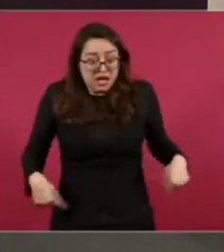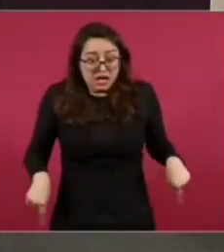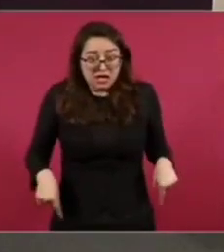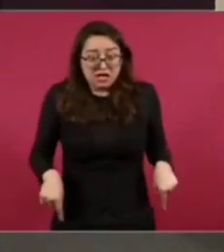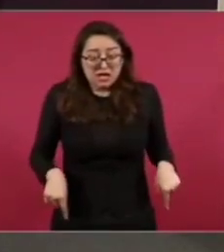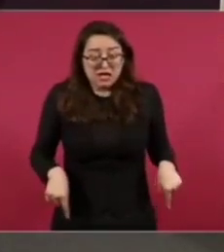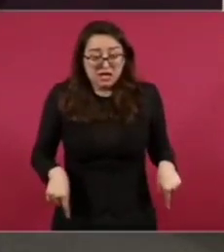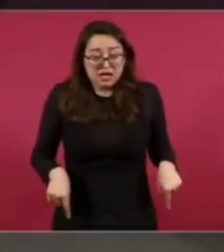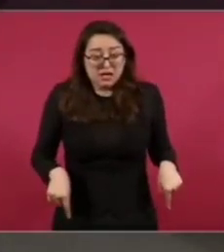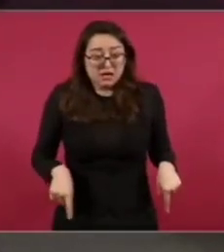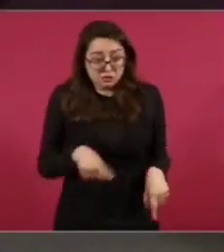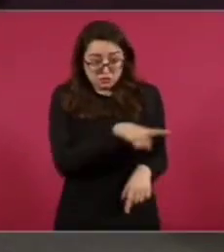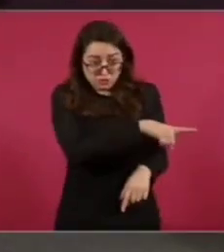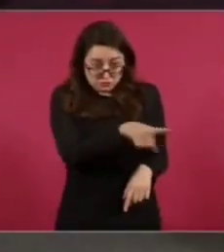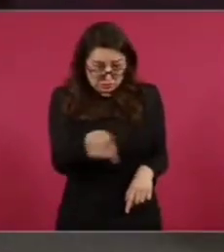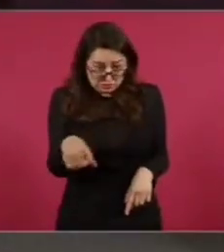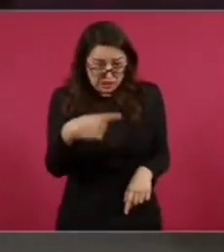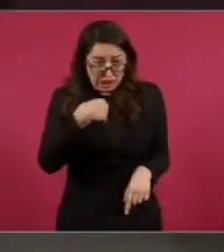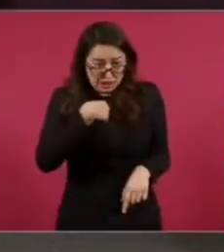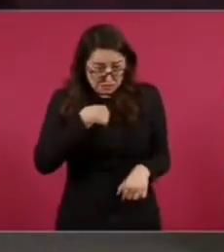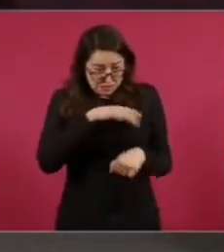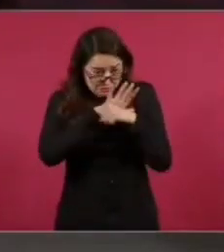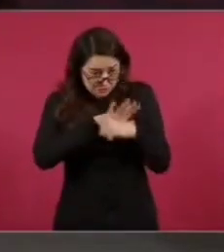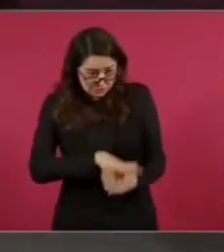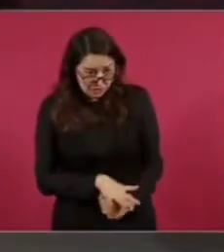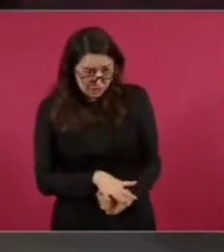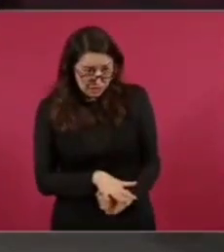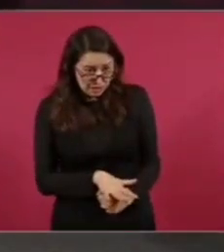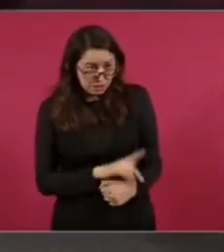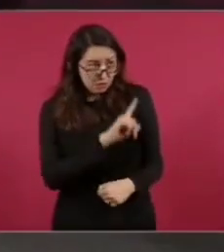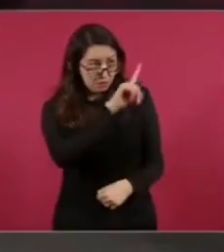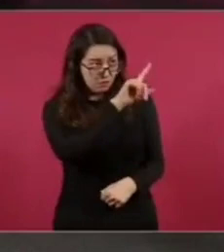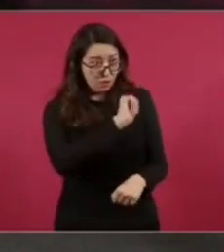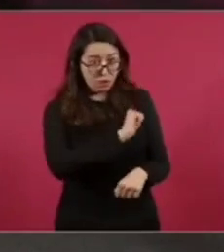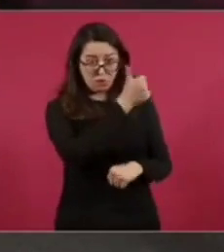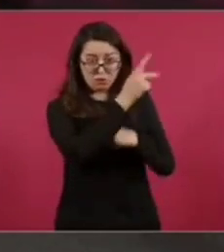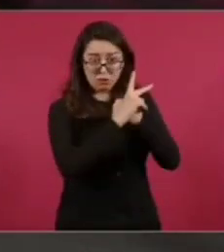o por una agencia de un gobierno extranjero.